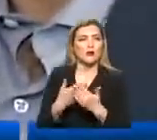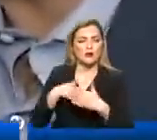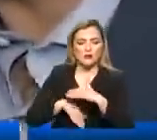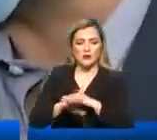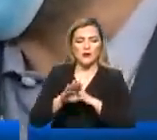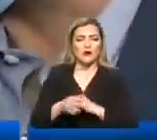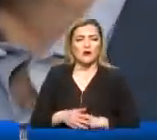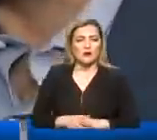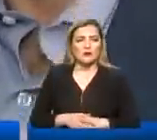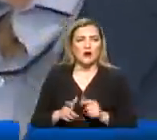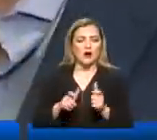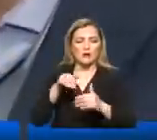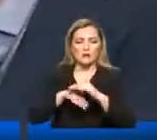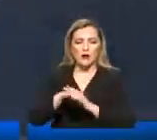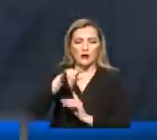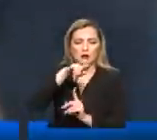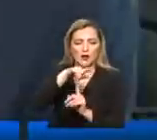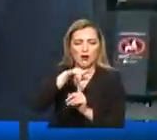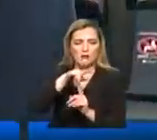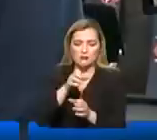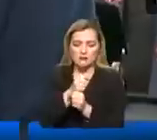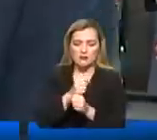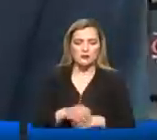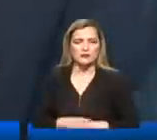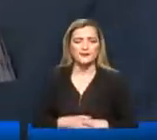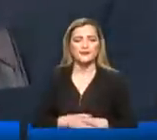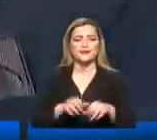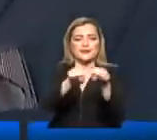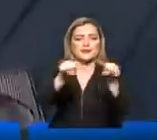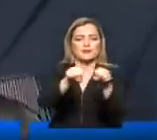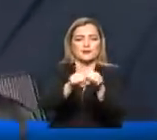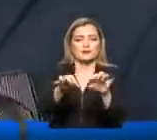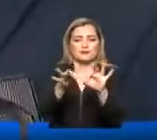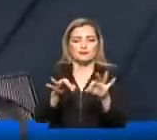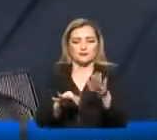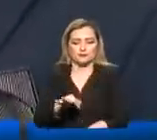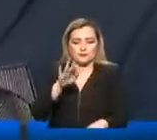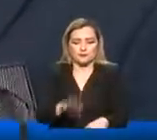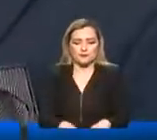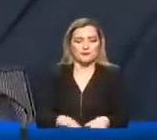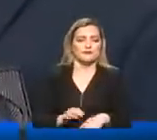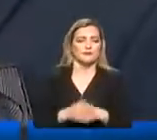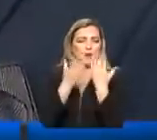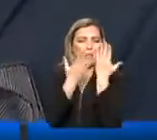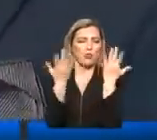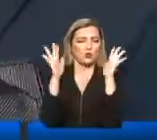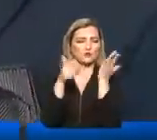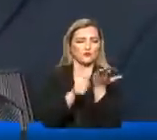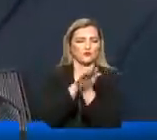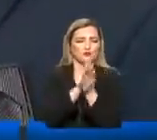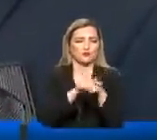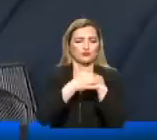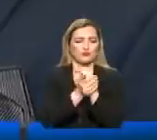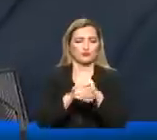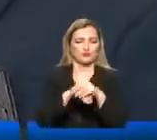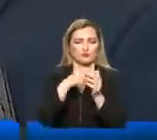ingreso de pasajeros al aeropuerto de Quito, con la desinfección de calzado, la desinfección de manos, uso de mascarilla, toma de temperatura, y